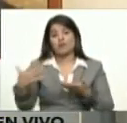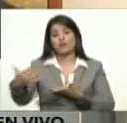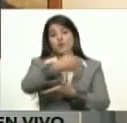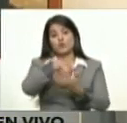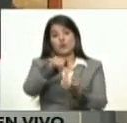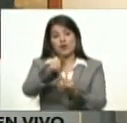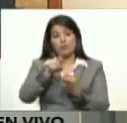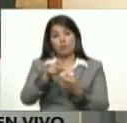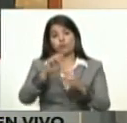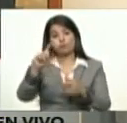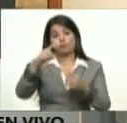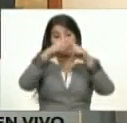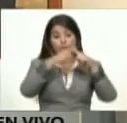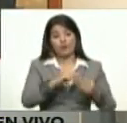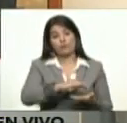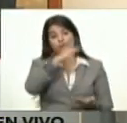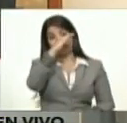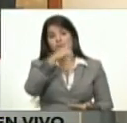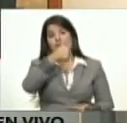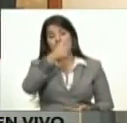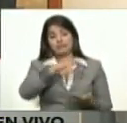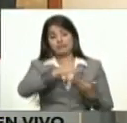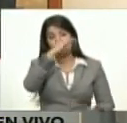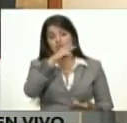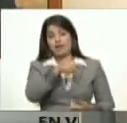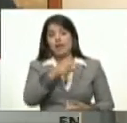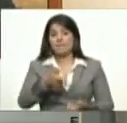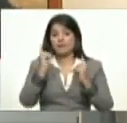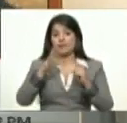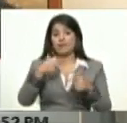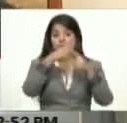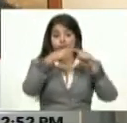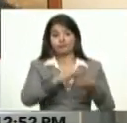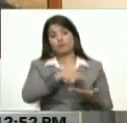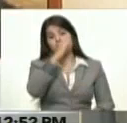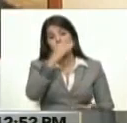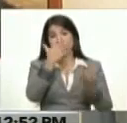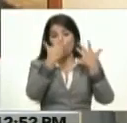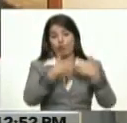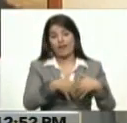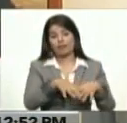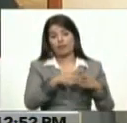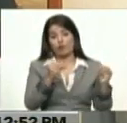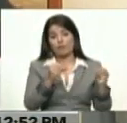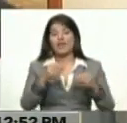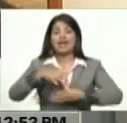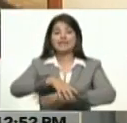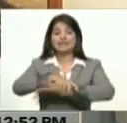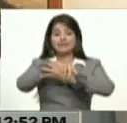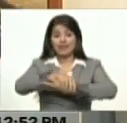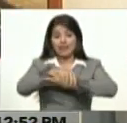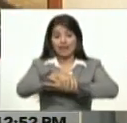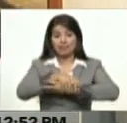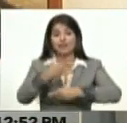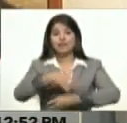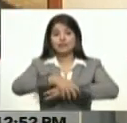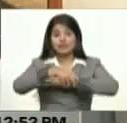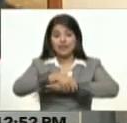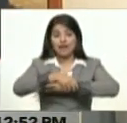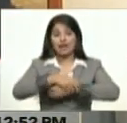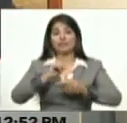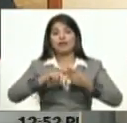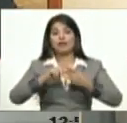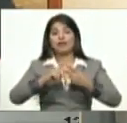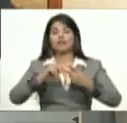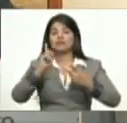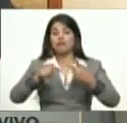inmediata. Este es un impuesto que permite tener una recaudación inmediata y tanto el SENIAT como la Superintendencia Nacional de